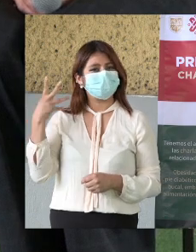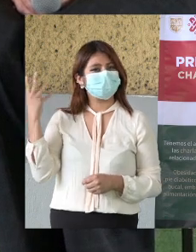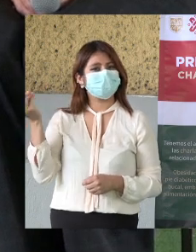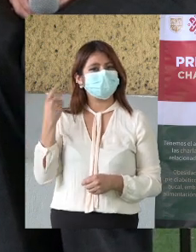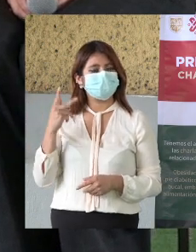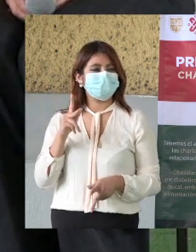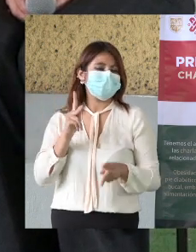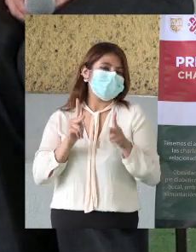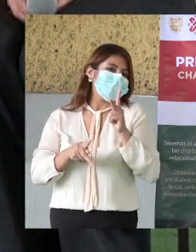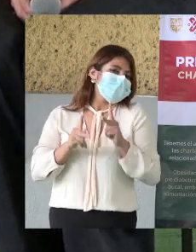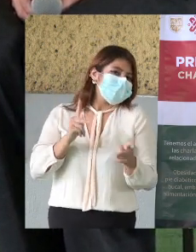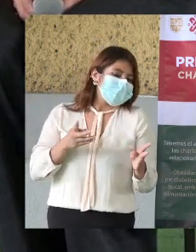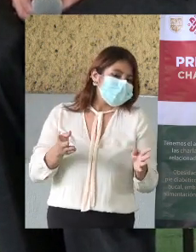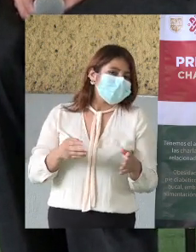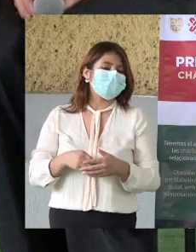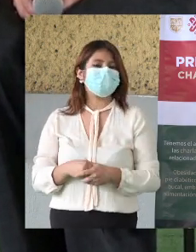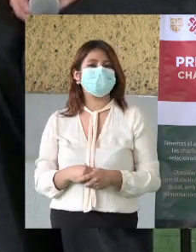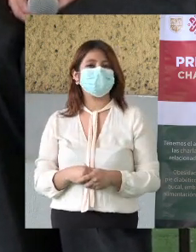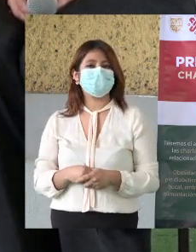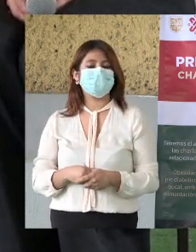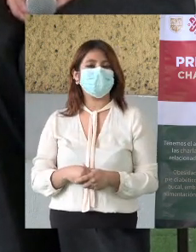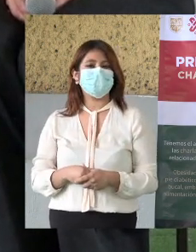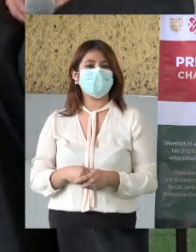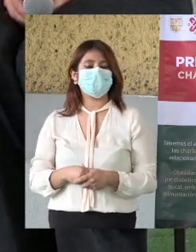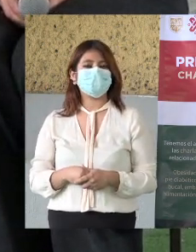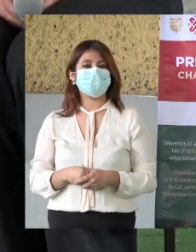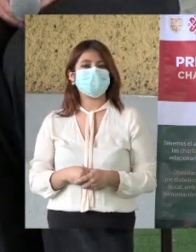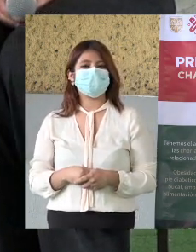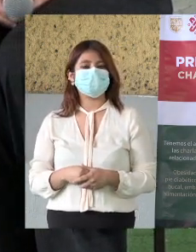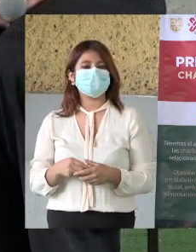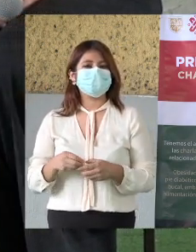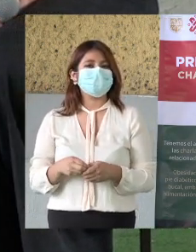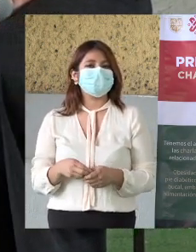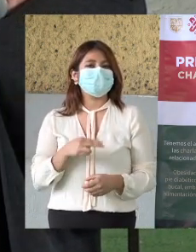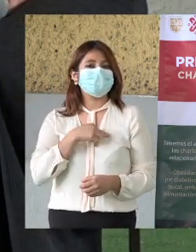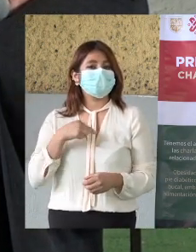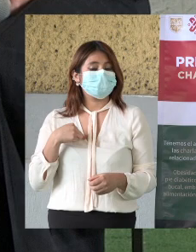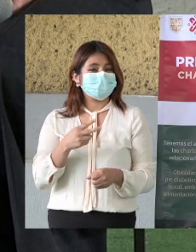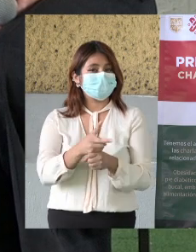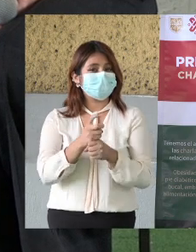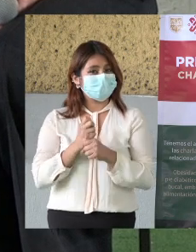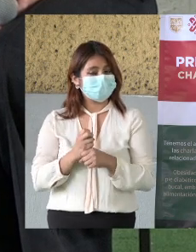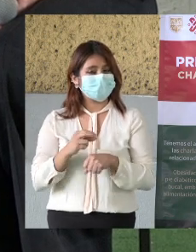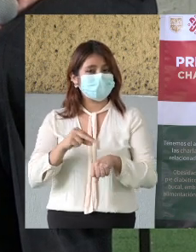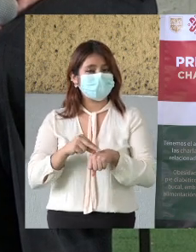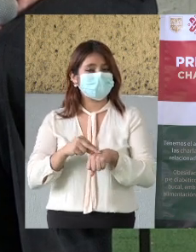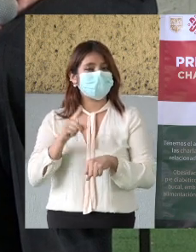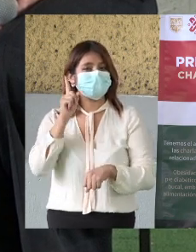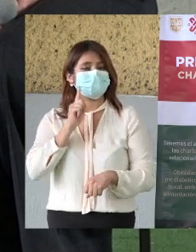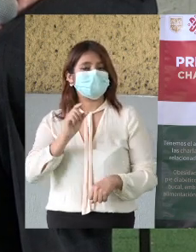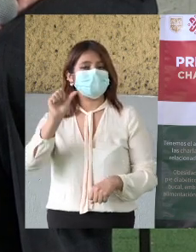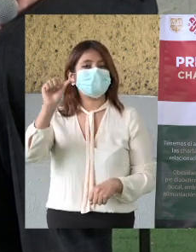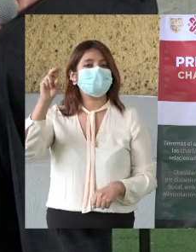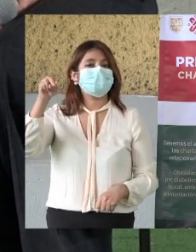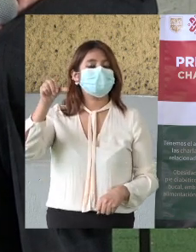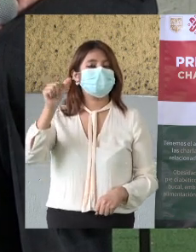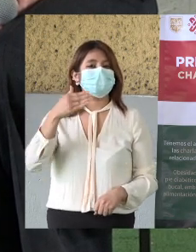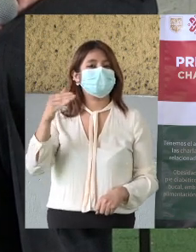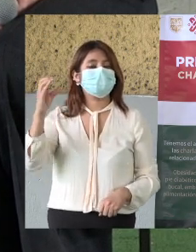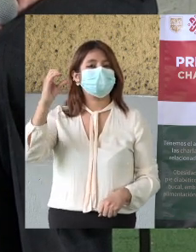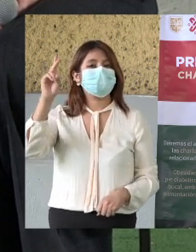plática, charla amena con nuestra invitada especial del día de hoy, la doctora Ana Cristina